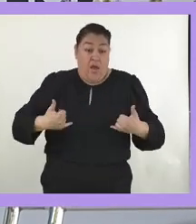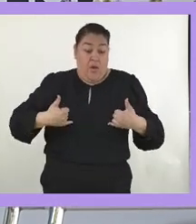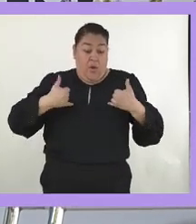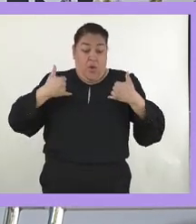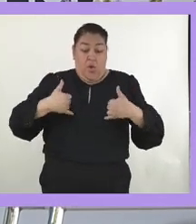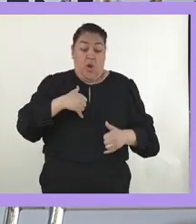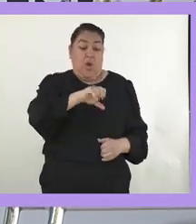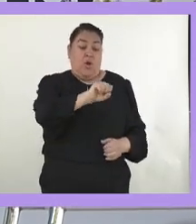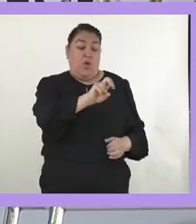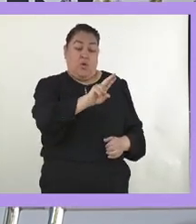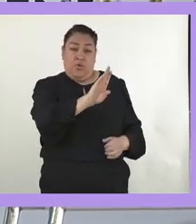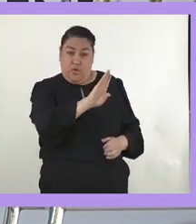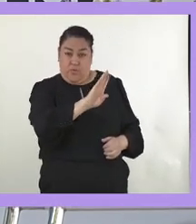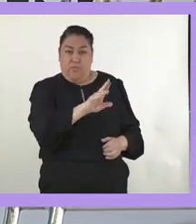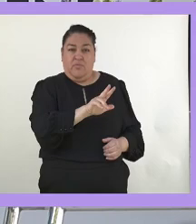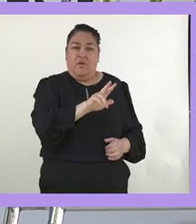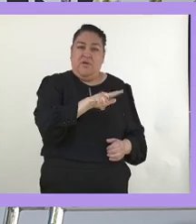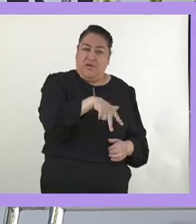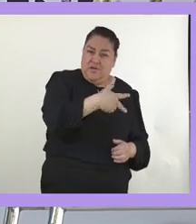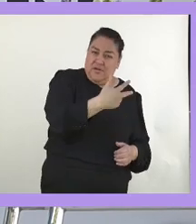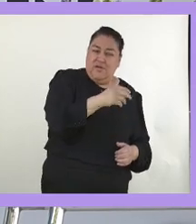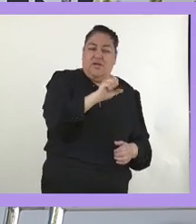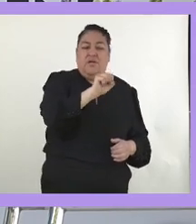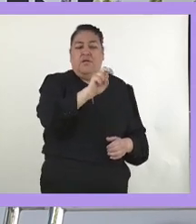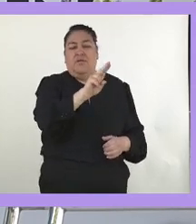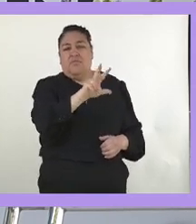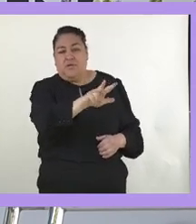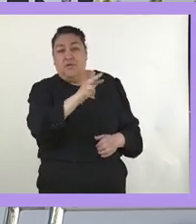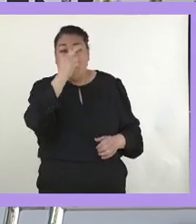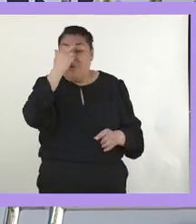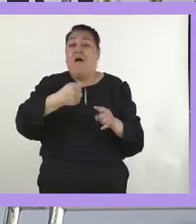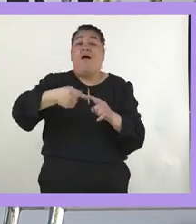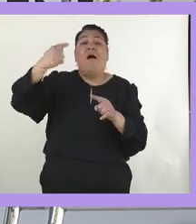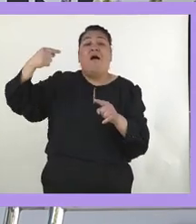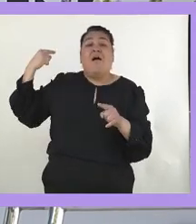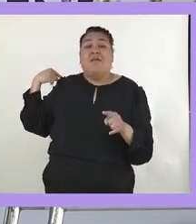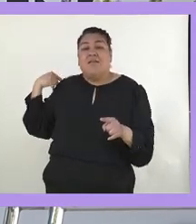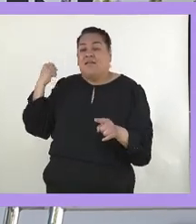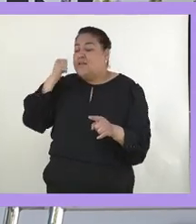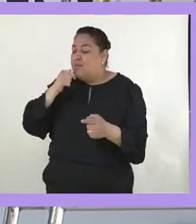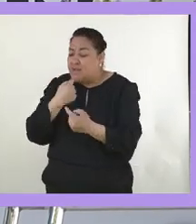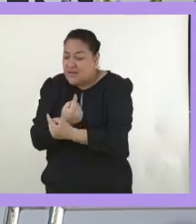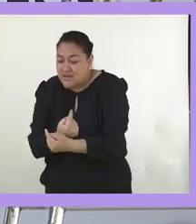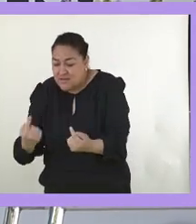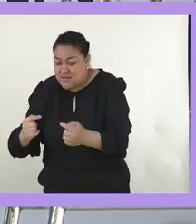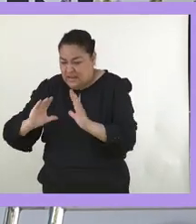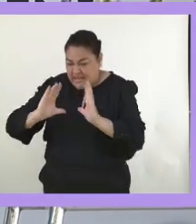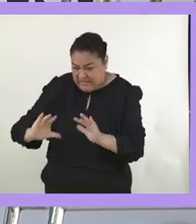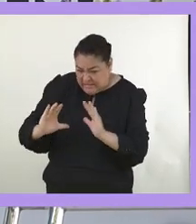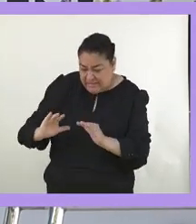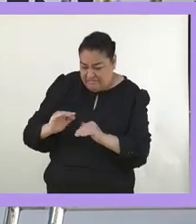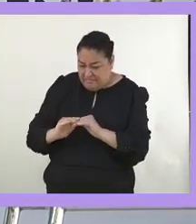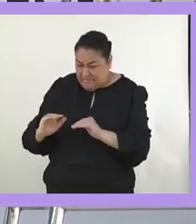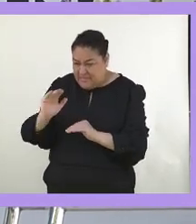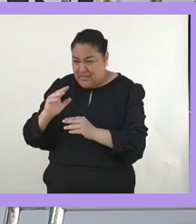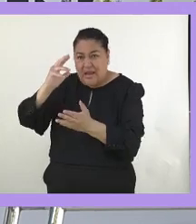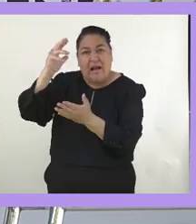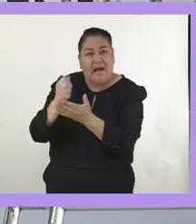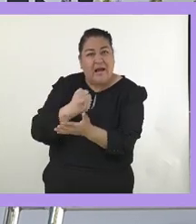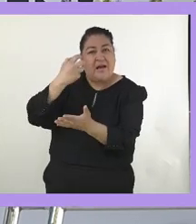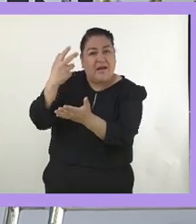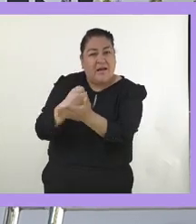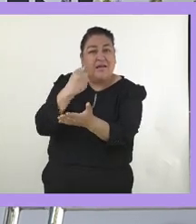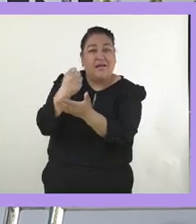y por historia tanto en varoniles como en femeniles se han trabajado de forma estupenda Bueno nos falta